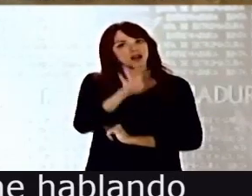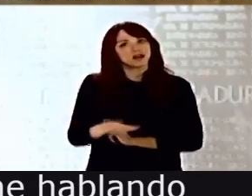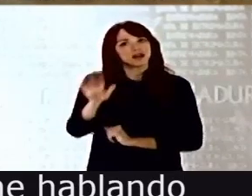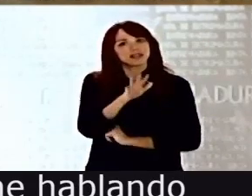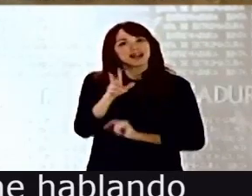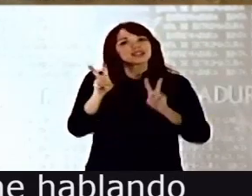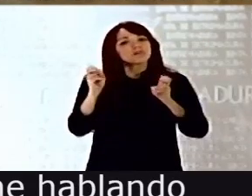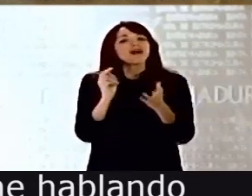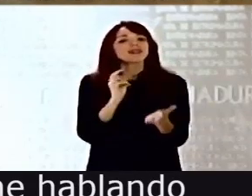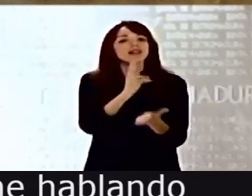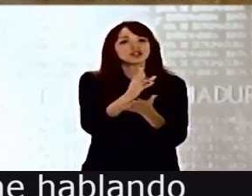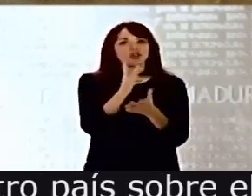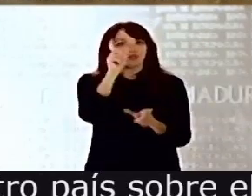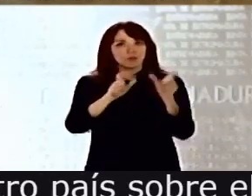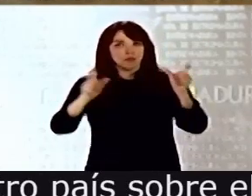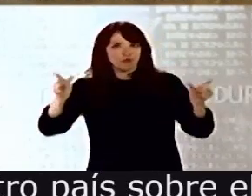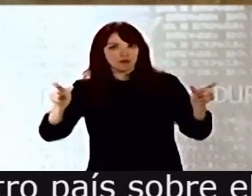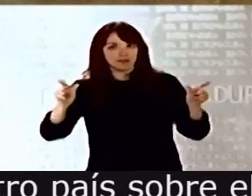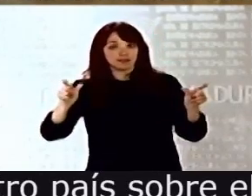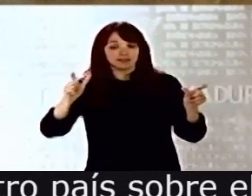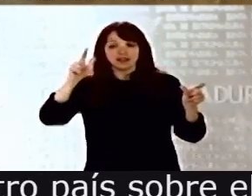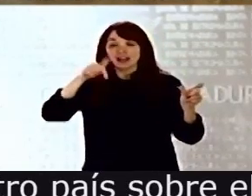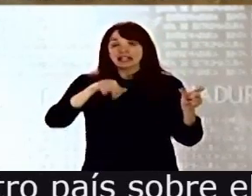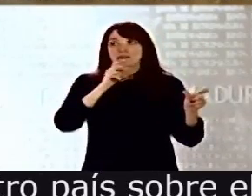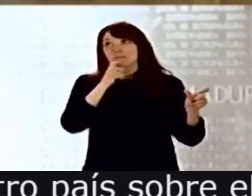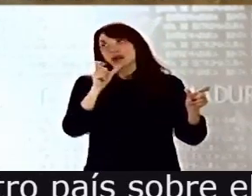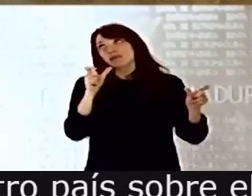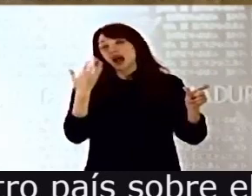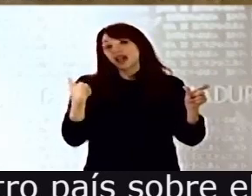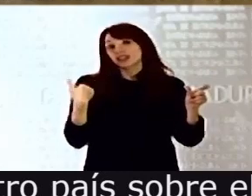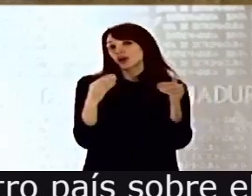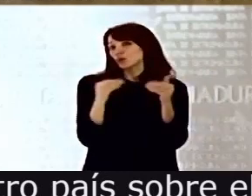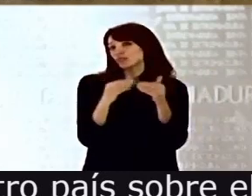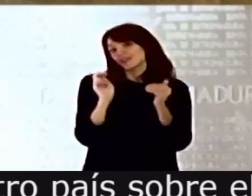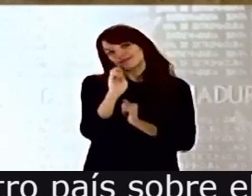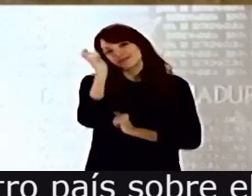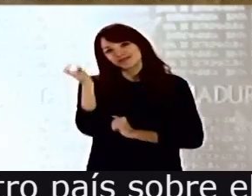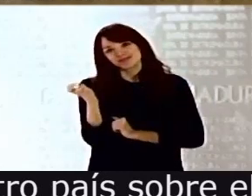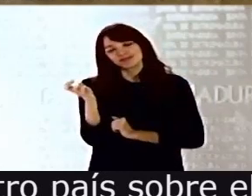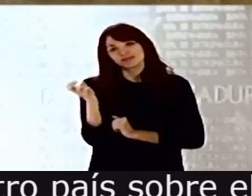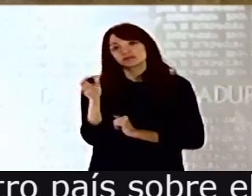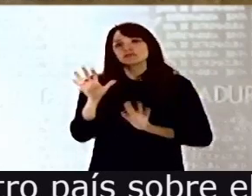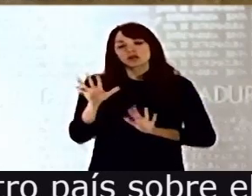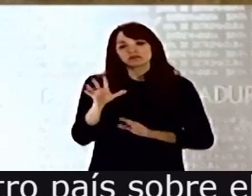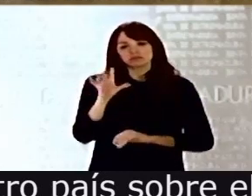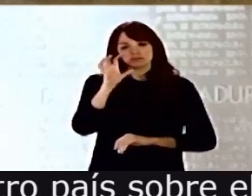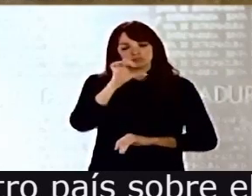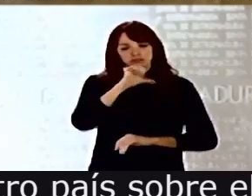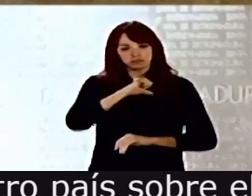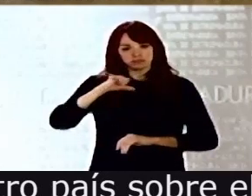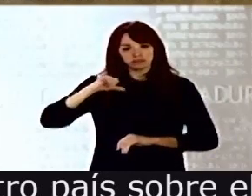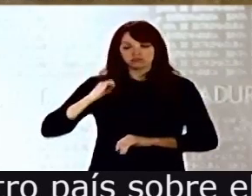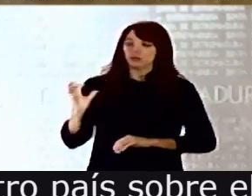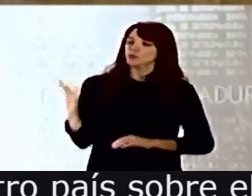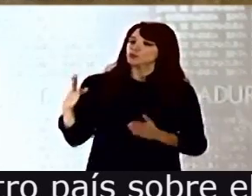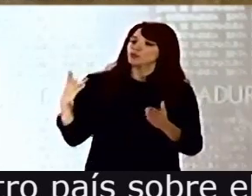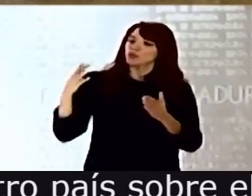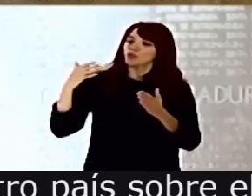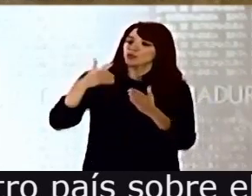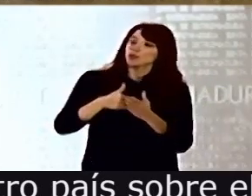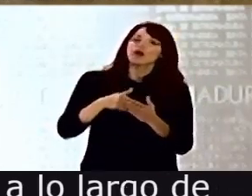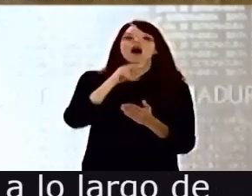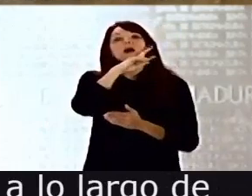reto demográfico. Antes aquí no lo llamábamos así y a lo largo de todos estos años de autonomía lo llamábamos mantener